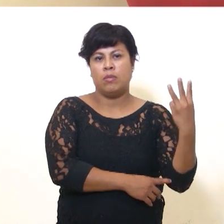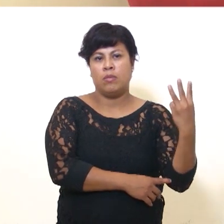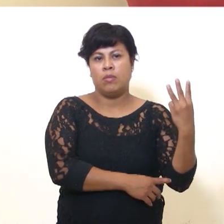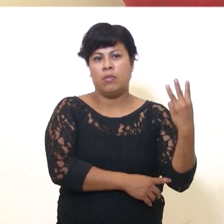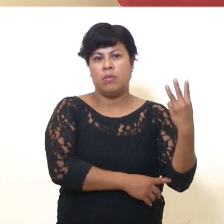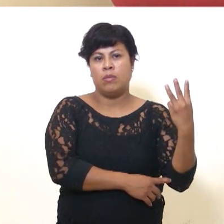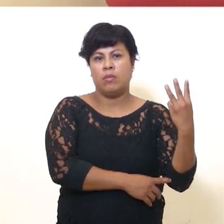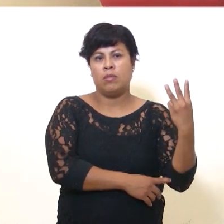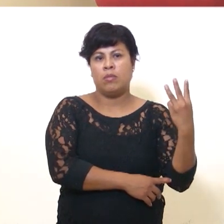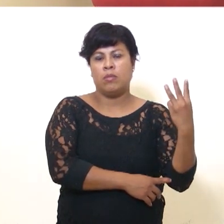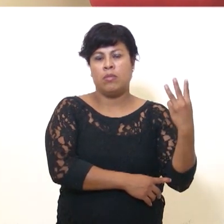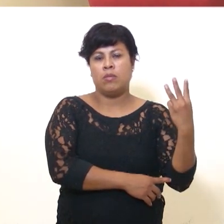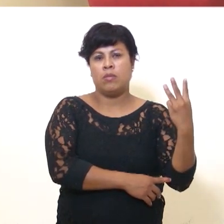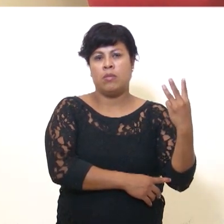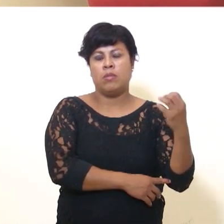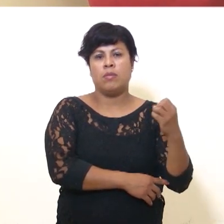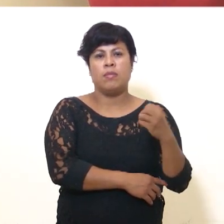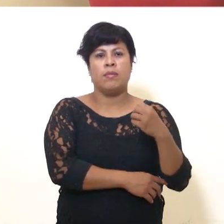2,